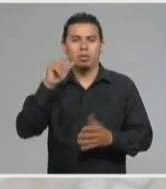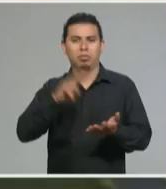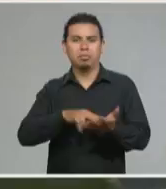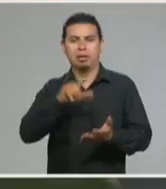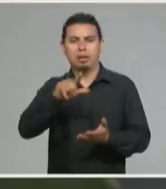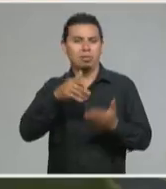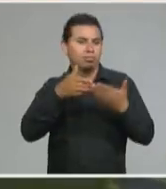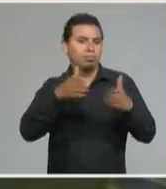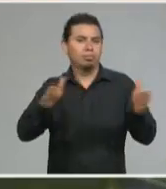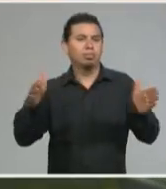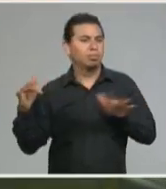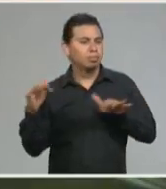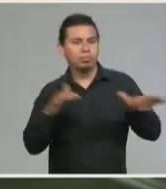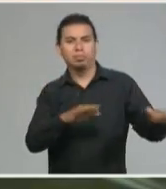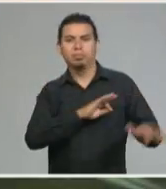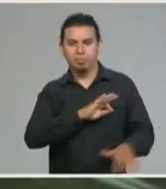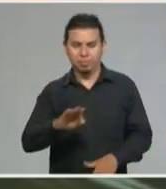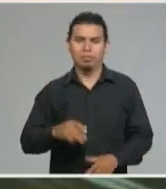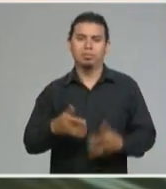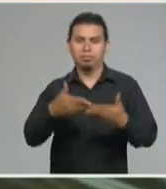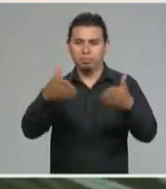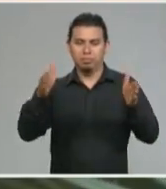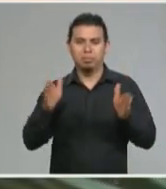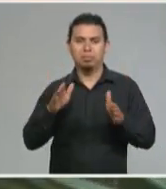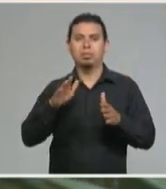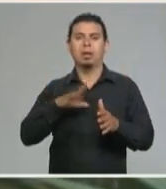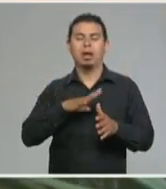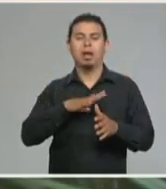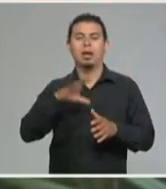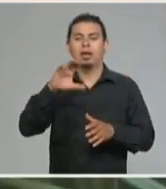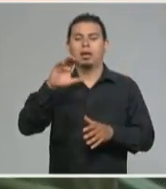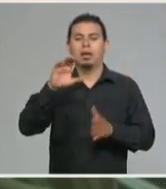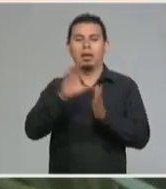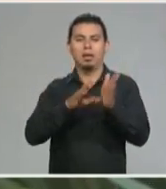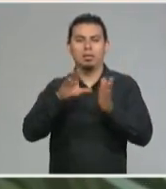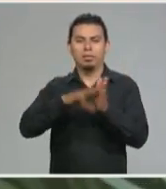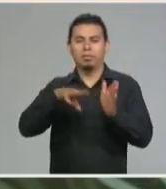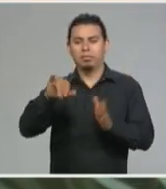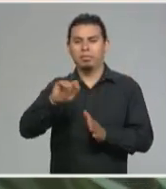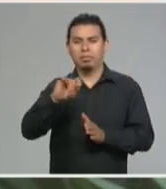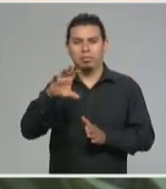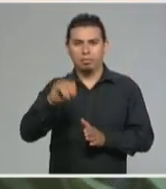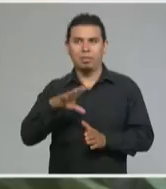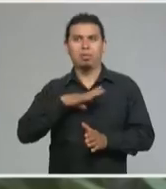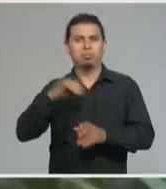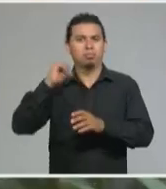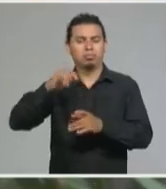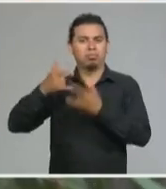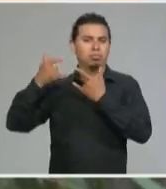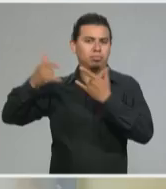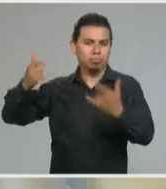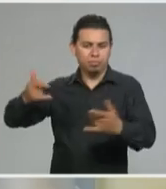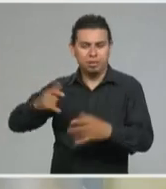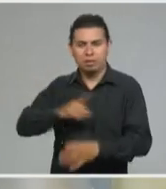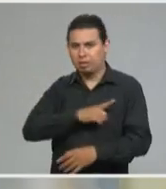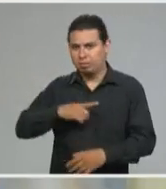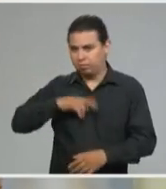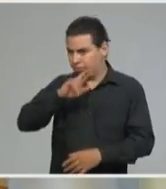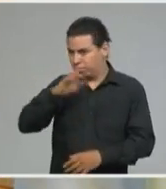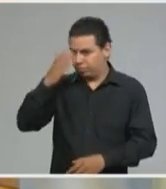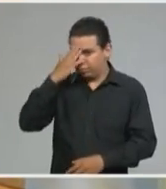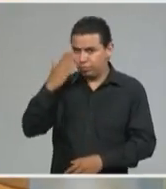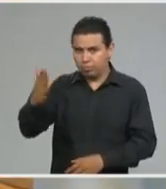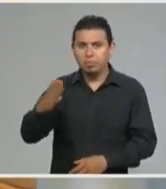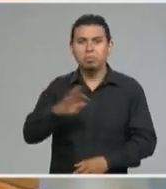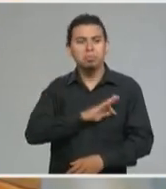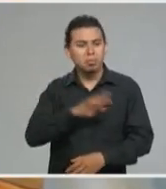2017. Estos murales y calendario mixteco son el pasado de un pueblo indígena, el cual debe ser valorado y sobre el que se